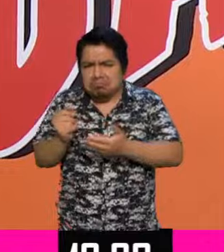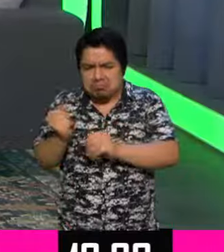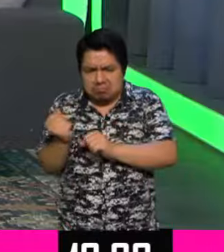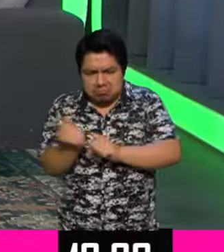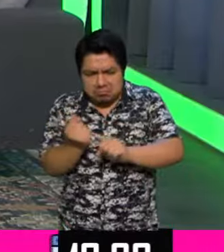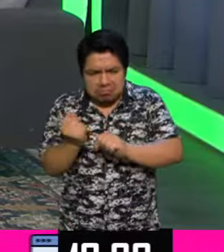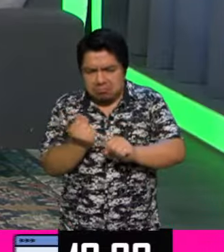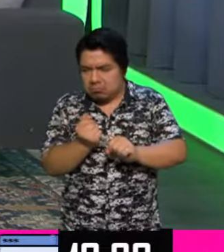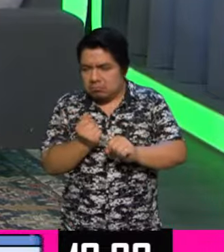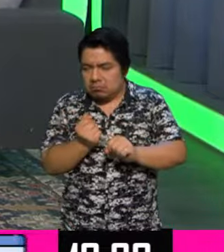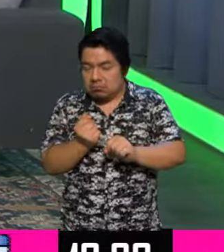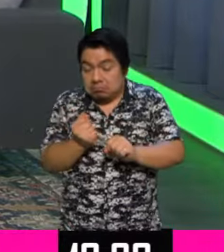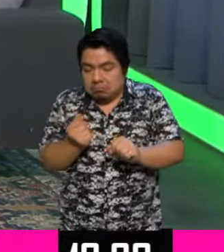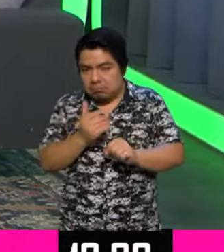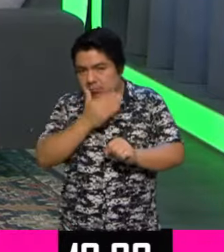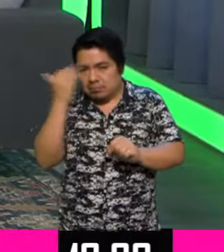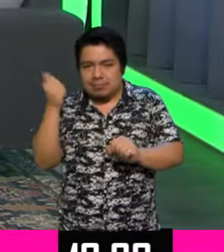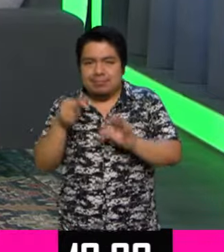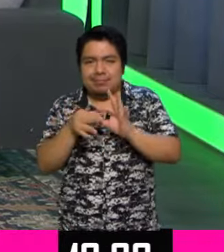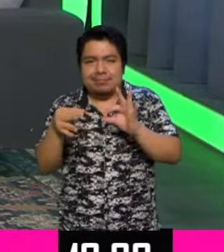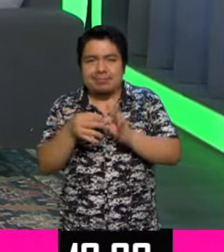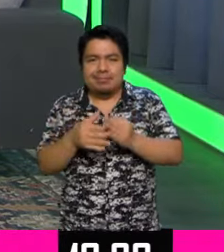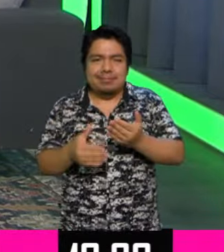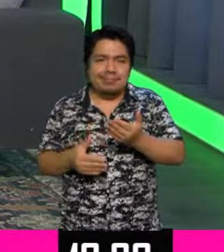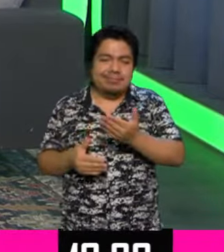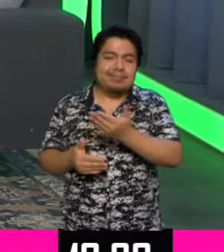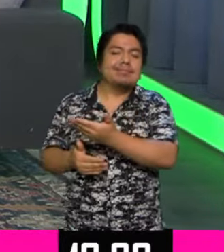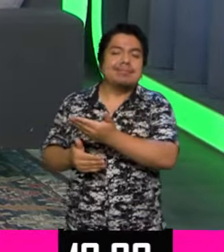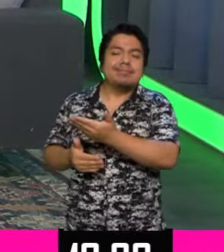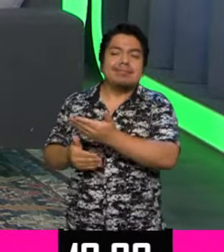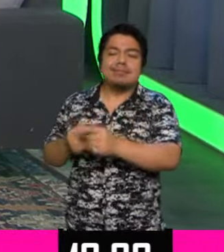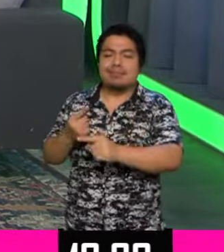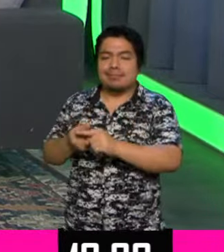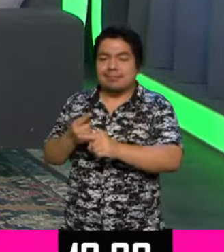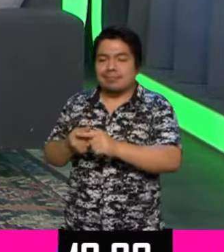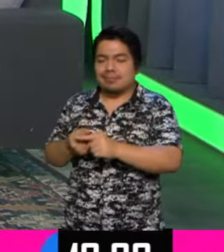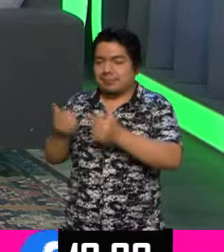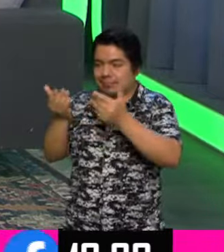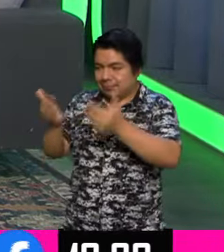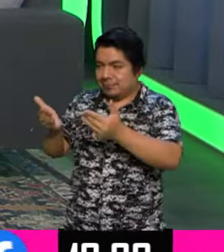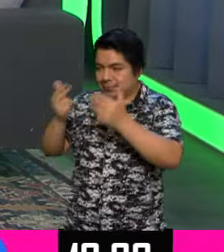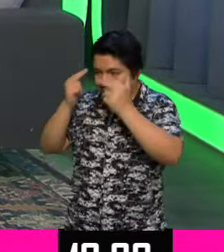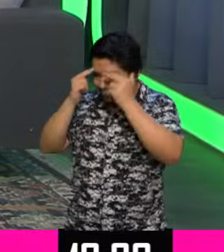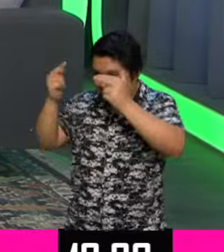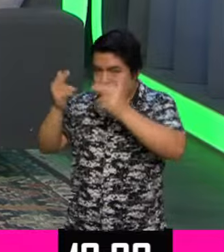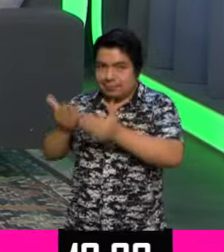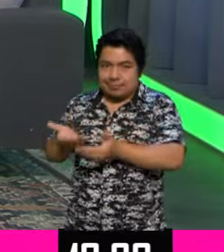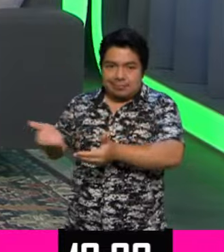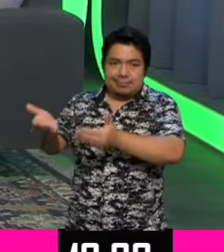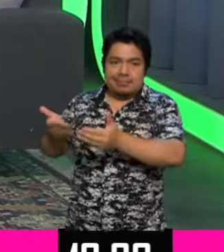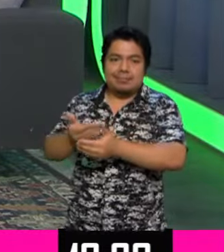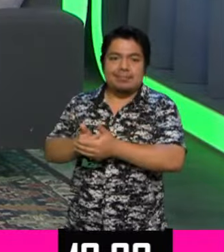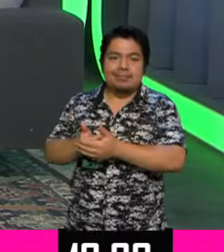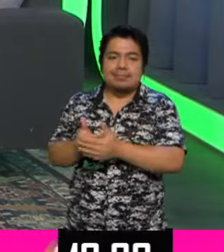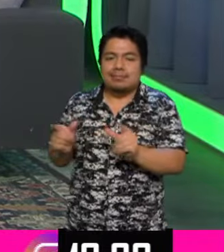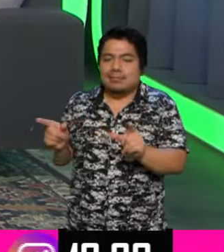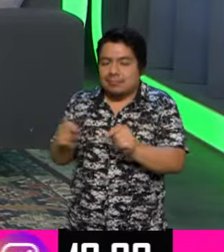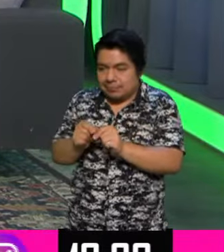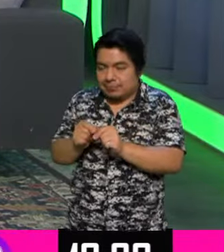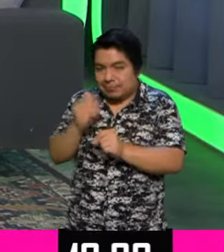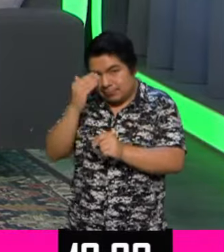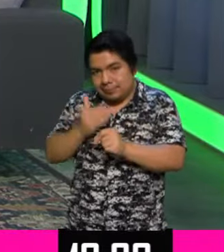nos explicarán. ¿Cómo estamos? Aquí tenemos, y nada más y nada menos, yo ya tengo el honor de hacer aquí, pues, este pedacito de quincena.